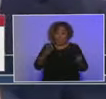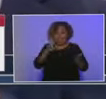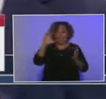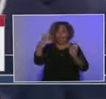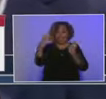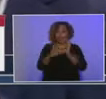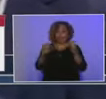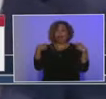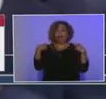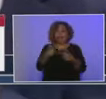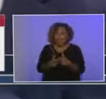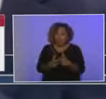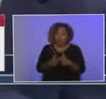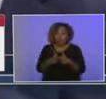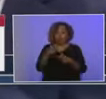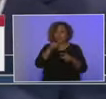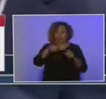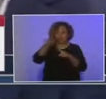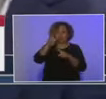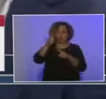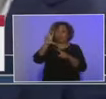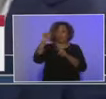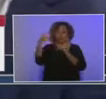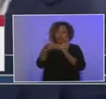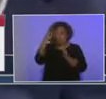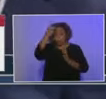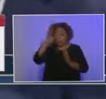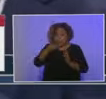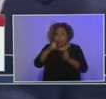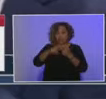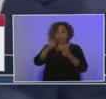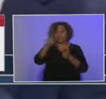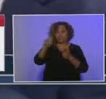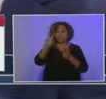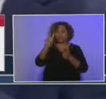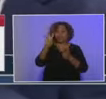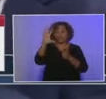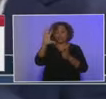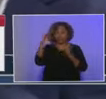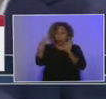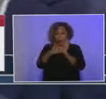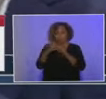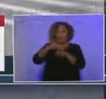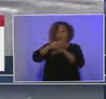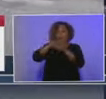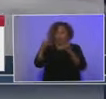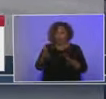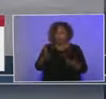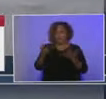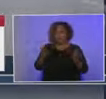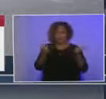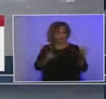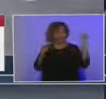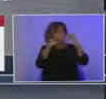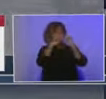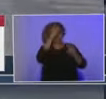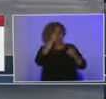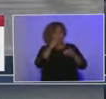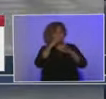mil son latinos. De ellos, 230 mil son dominicanos, 165 mil son puertorriqueños. Ahora hay más